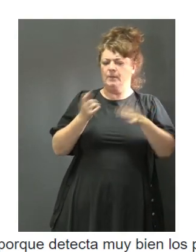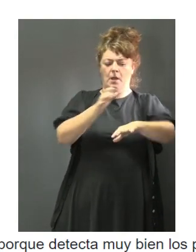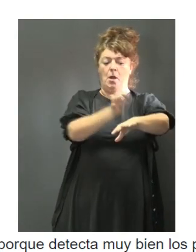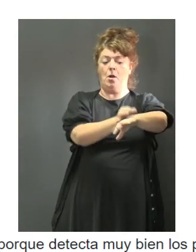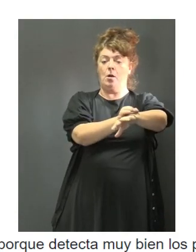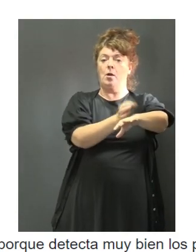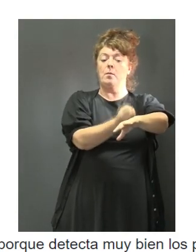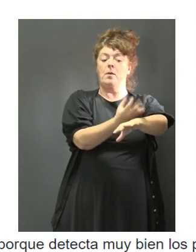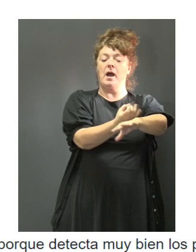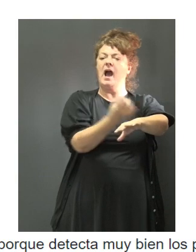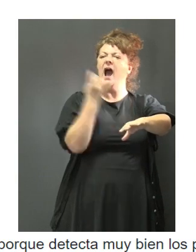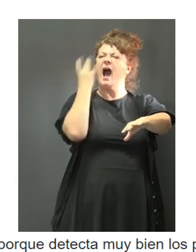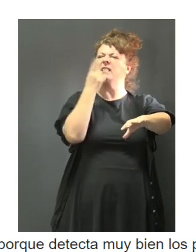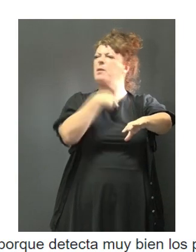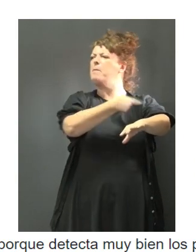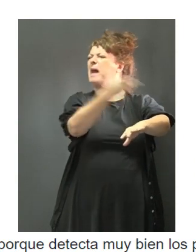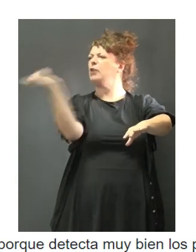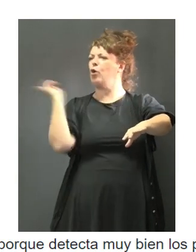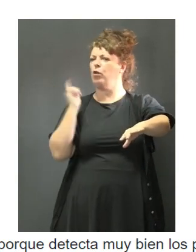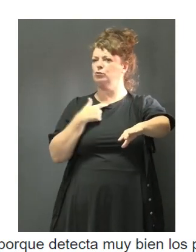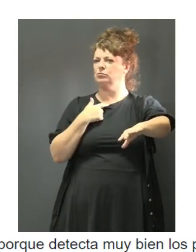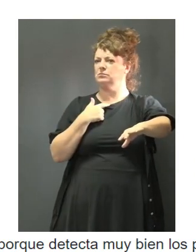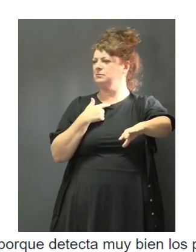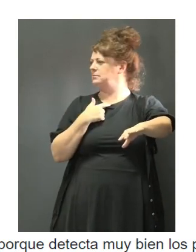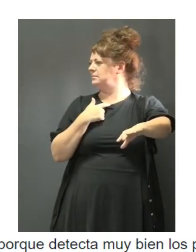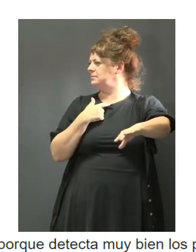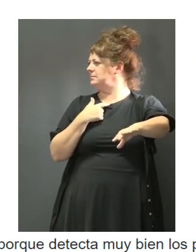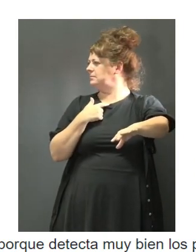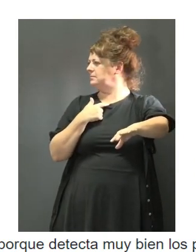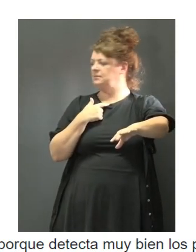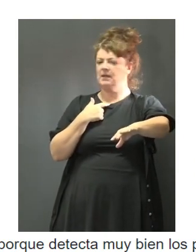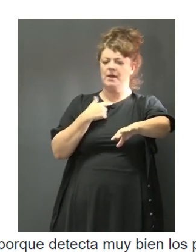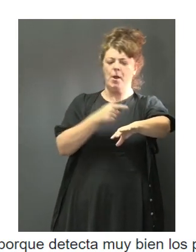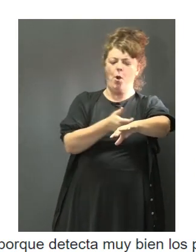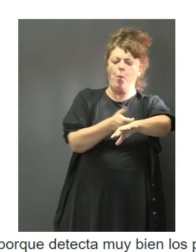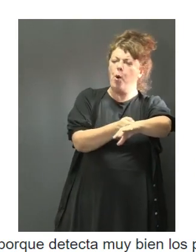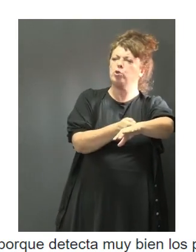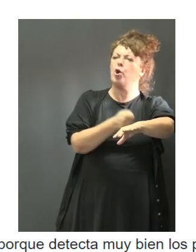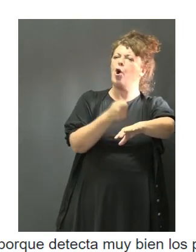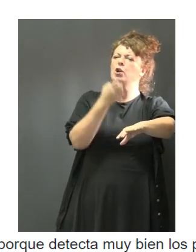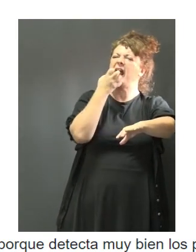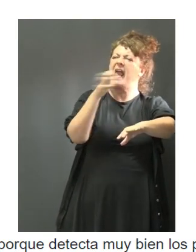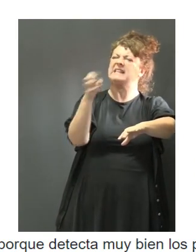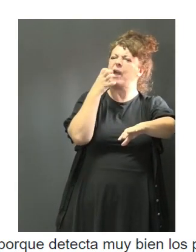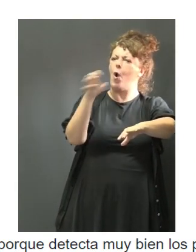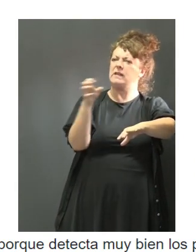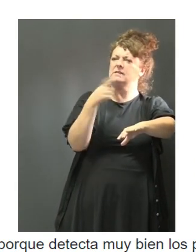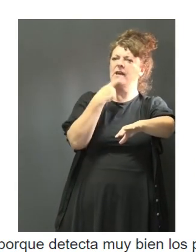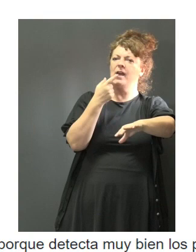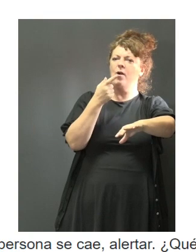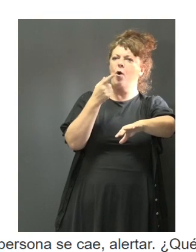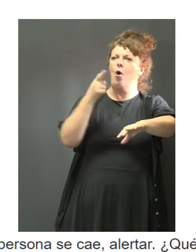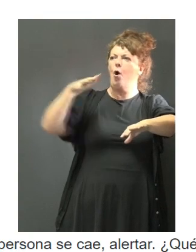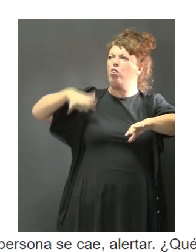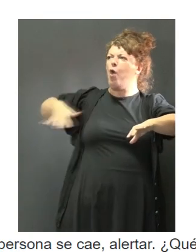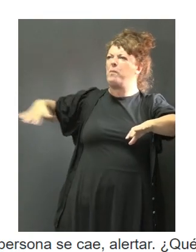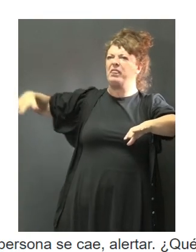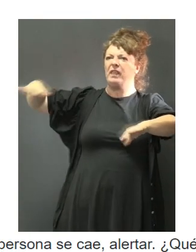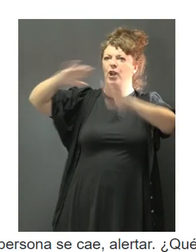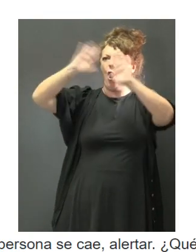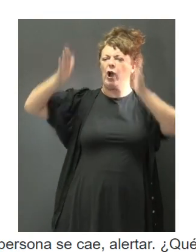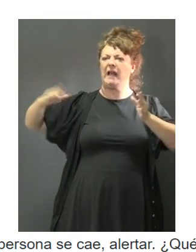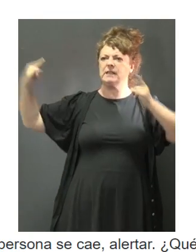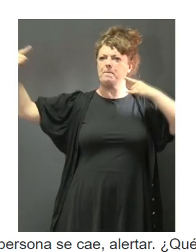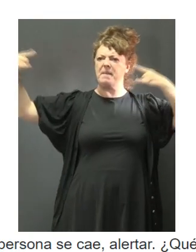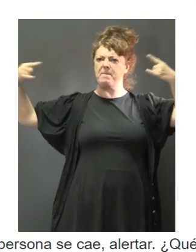pulseras de actividad para todo el mundo, botón de SOS, sensórica por los domicilios. Y un día